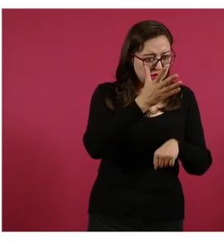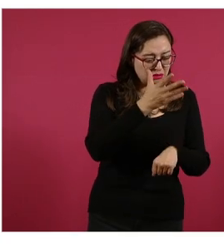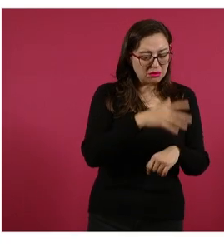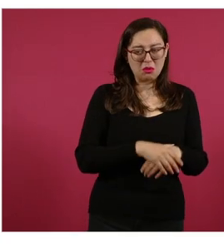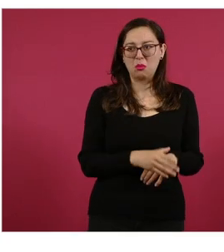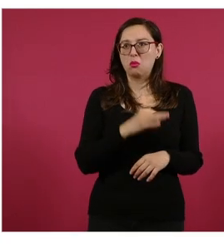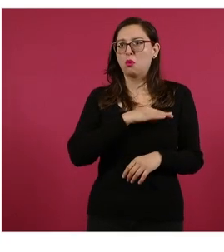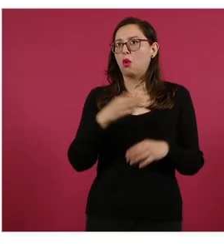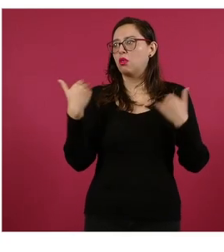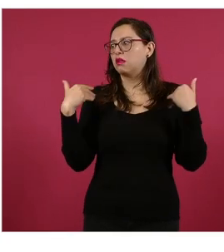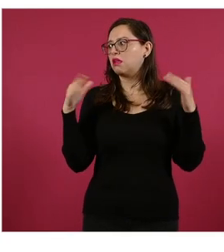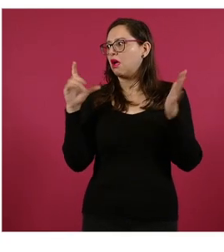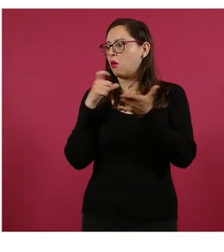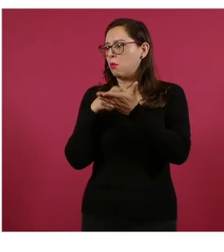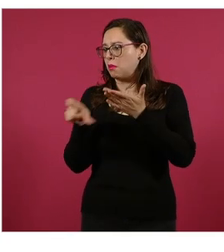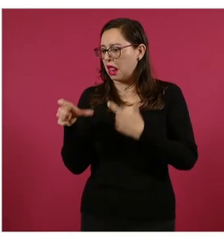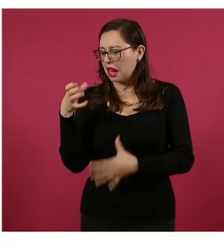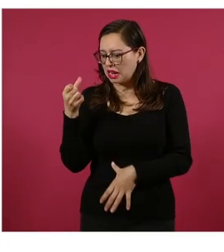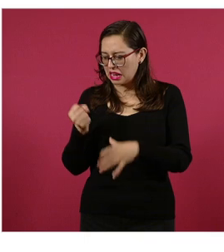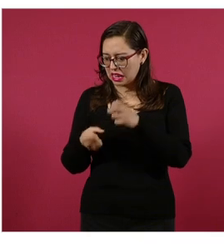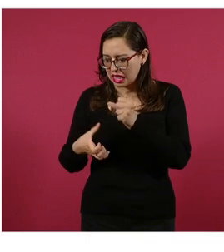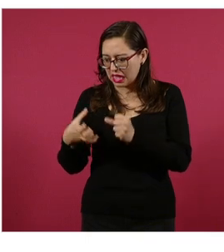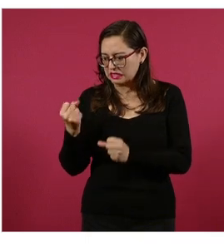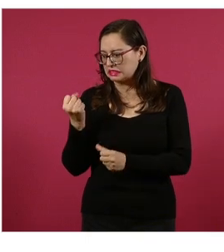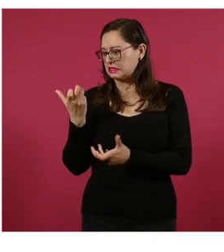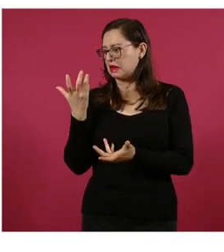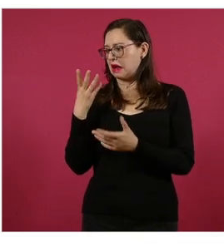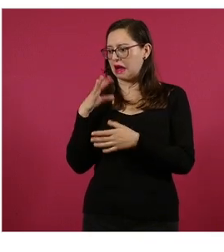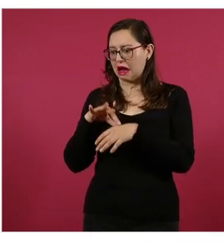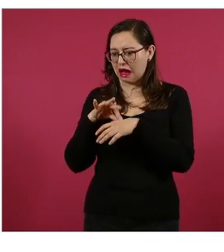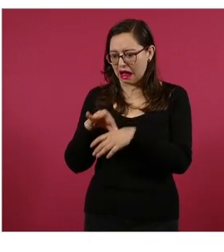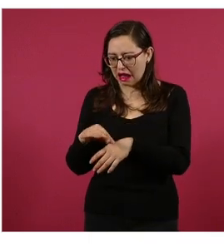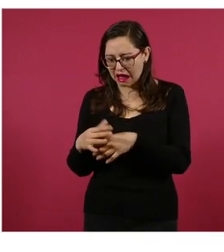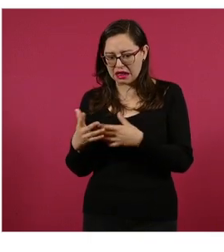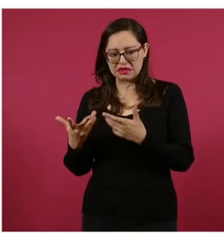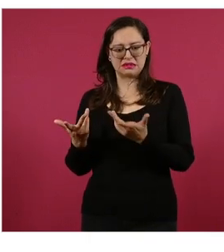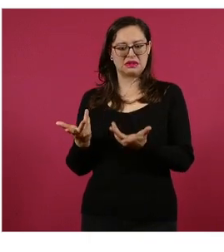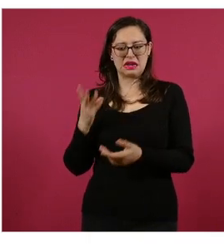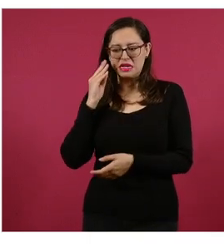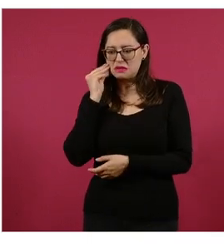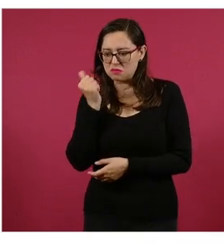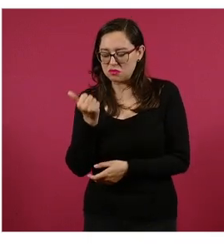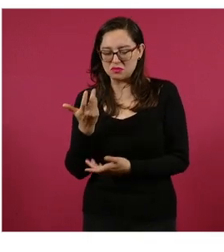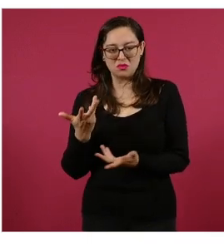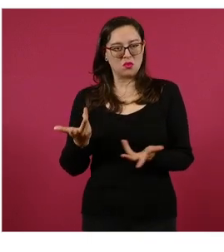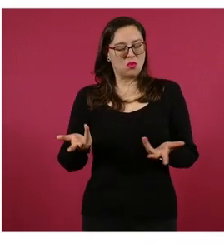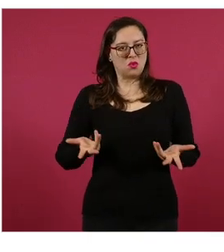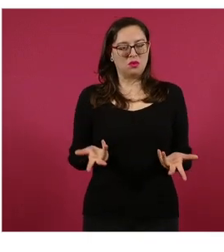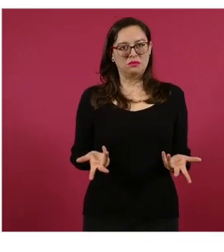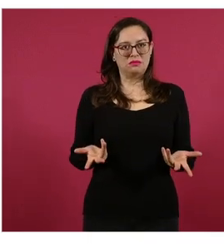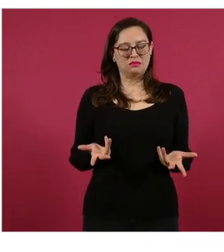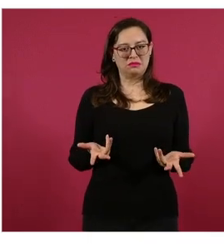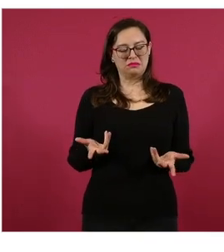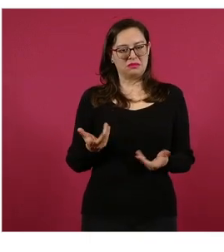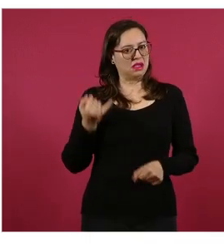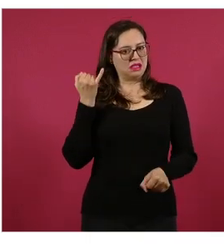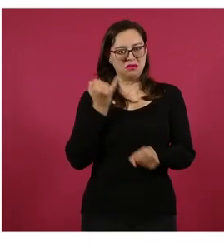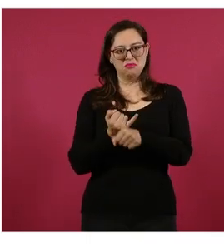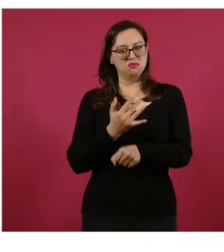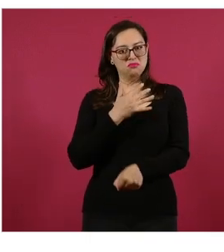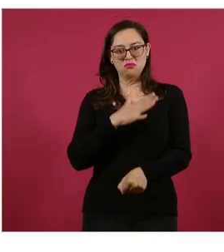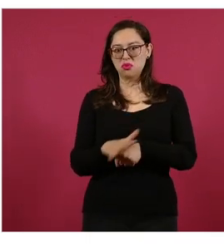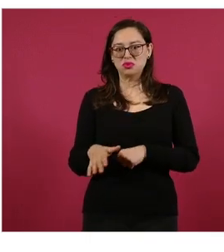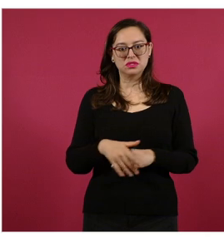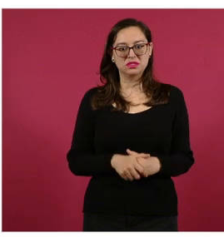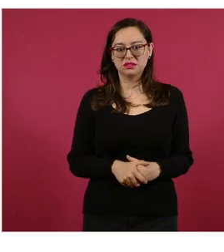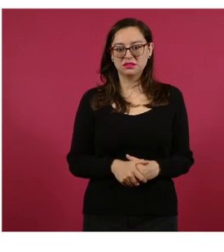molida, o 2 kilogramos de frijol. Esa está siendo la diferencia que los regios estarían pagando de más si cargan en